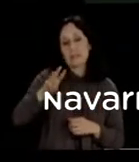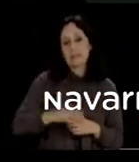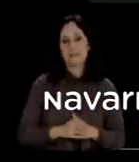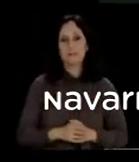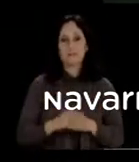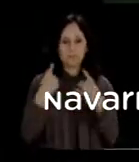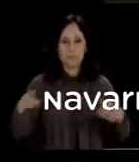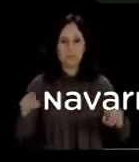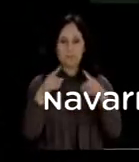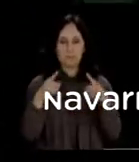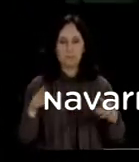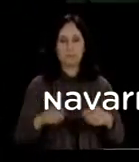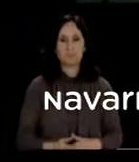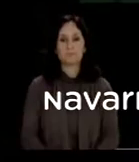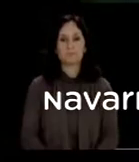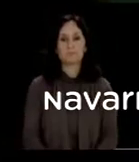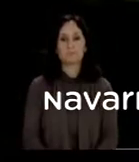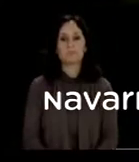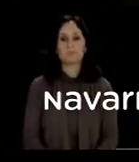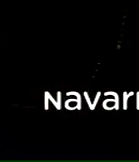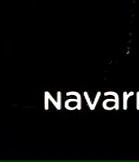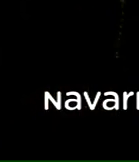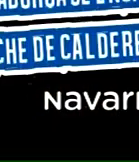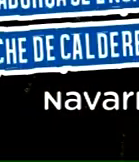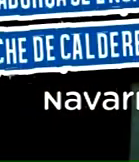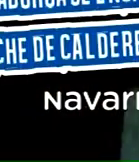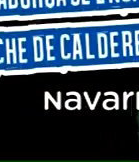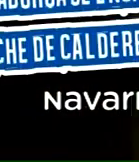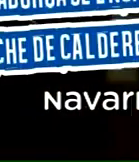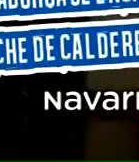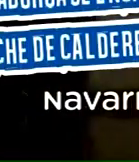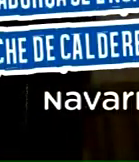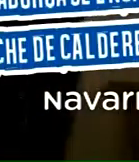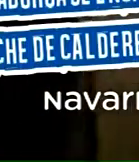y tres. Y vamos saliendo todos.